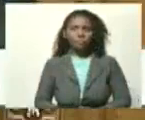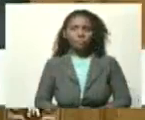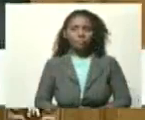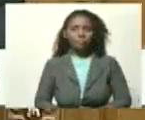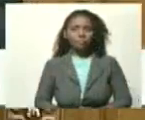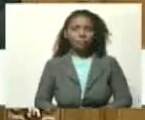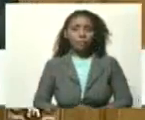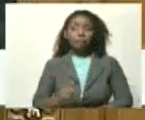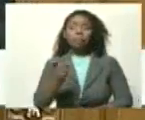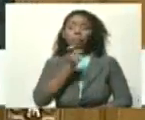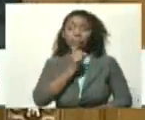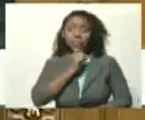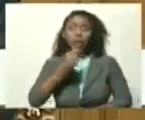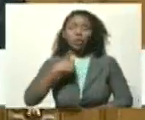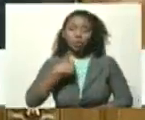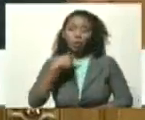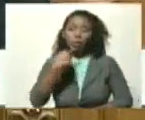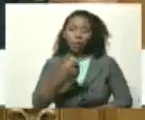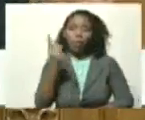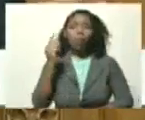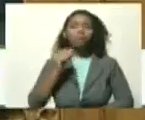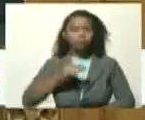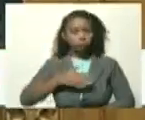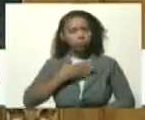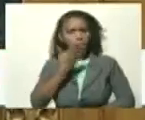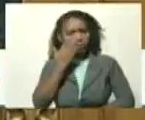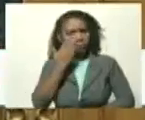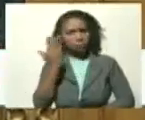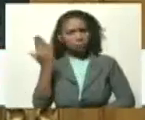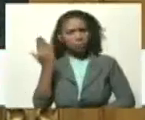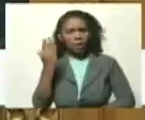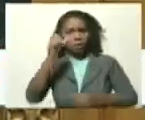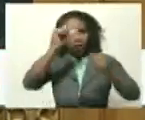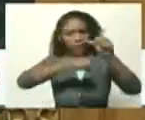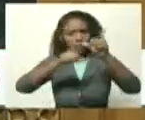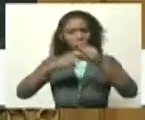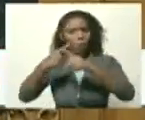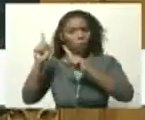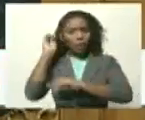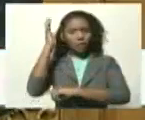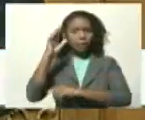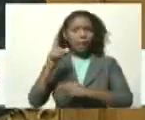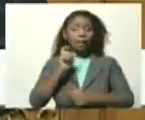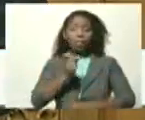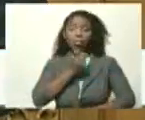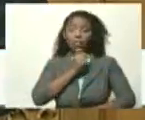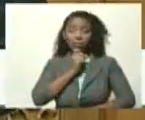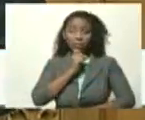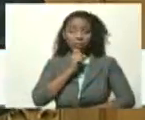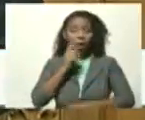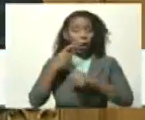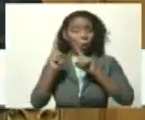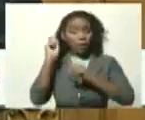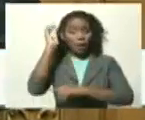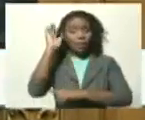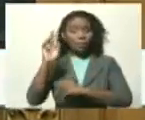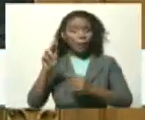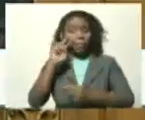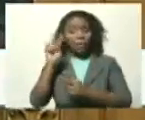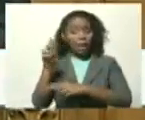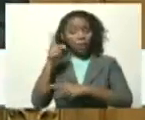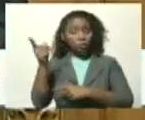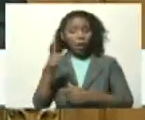Es difícil, yo les digo, pueden revisar los otros parlamentos, es difícil encontrar eso en otros parlamentos.